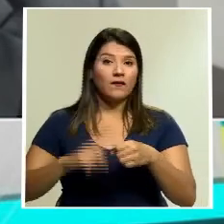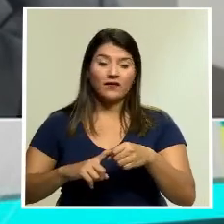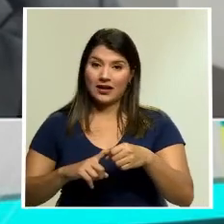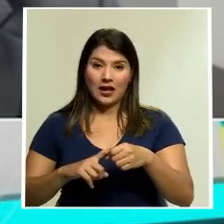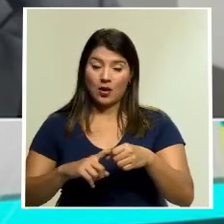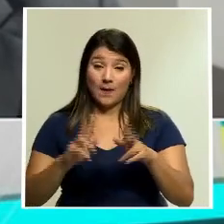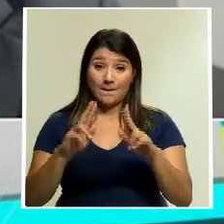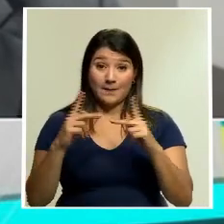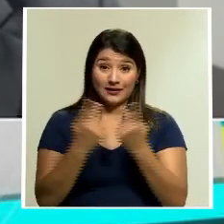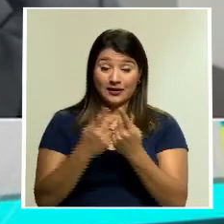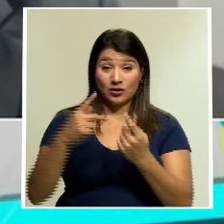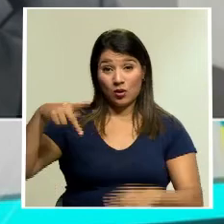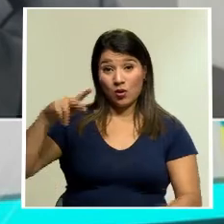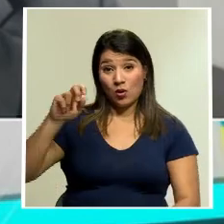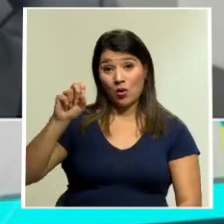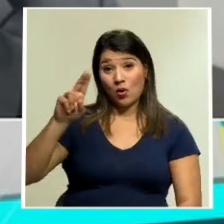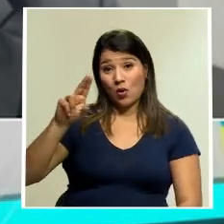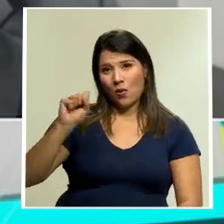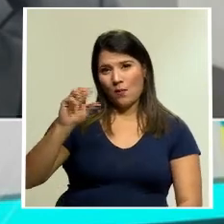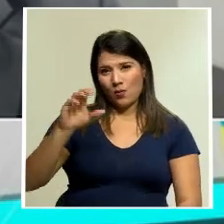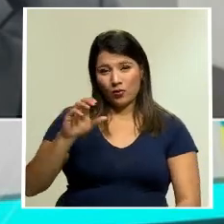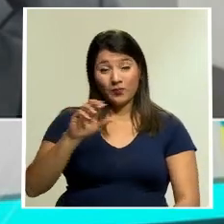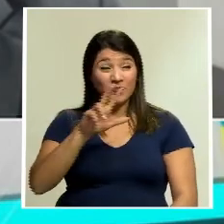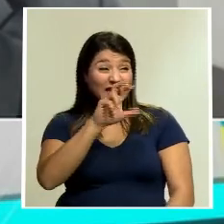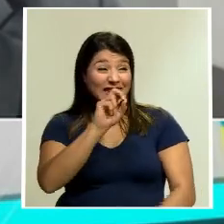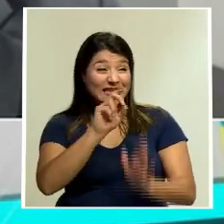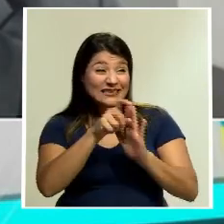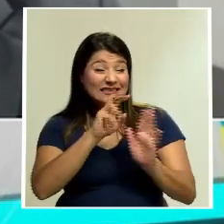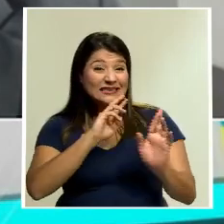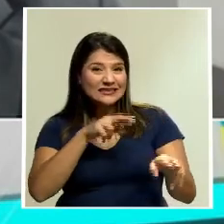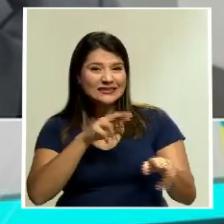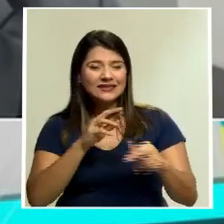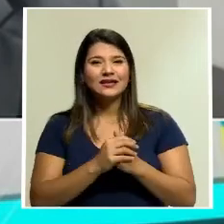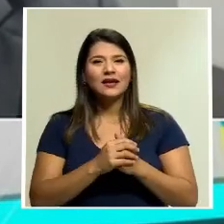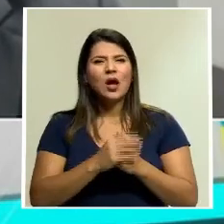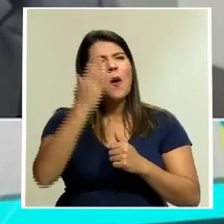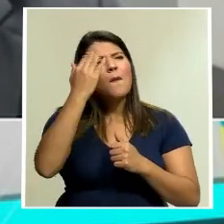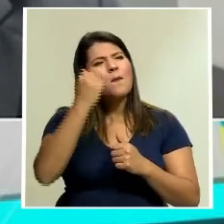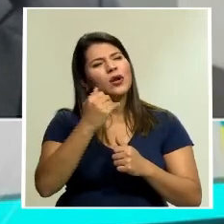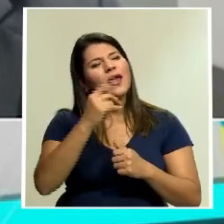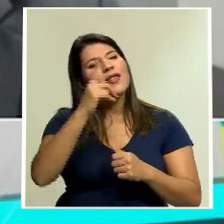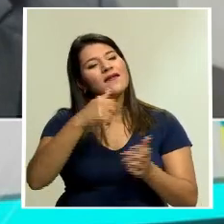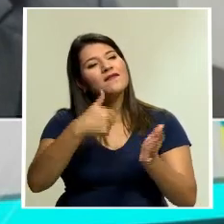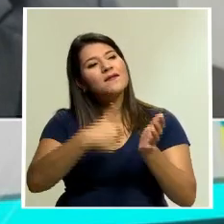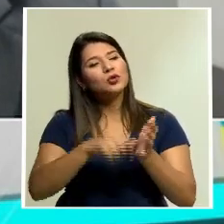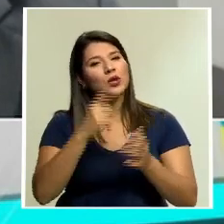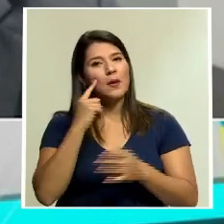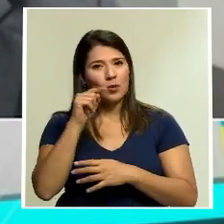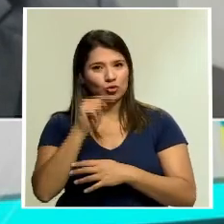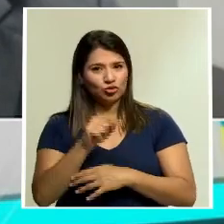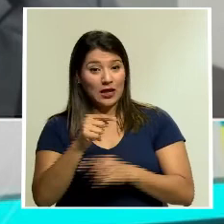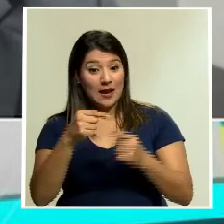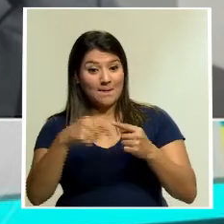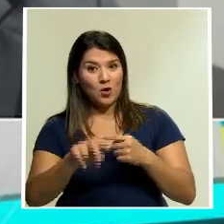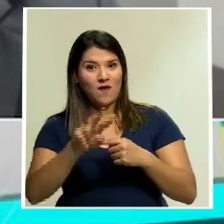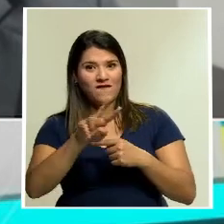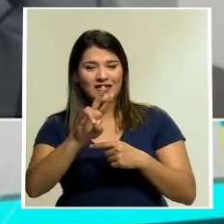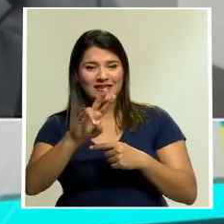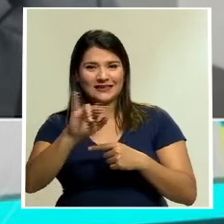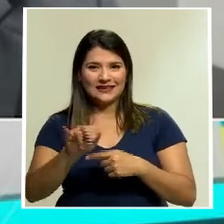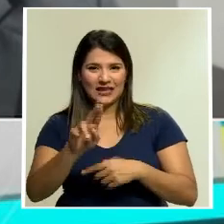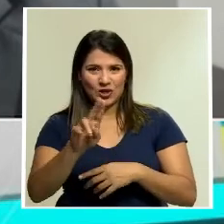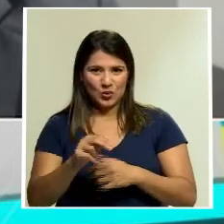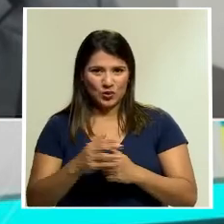unidad. En 30 segundos, ¿por qué deberían votar por usted este 27 de